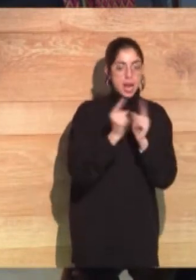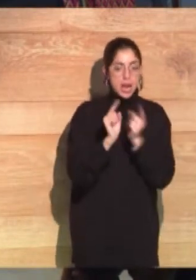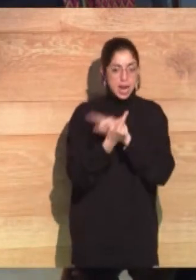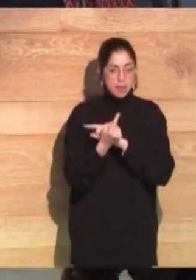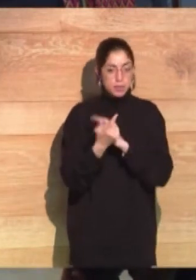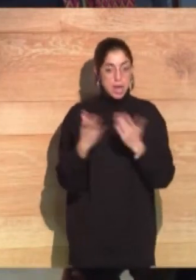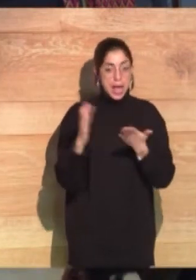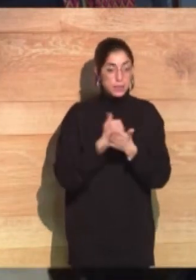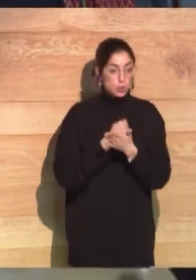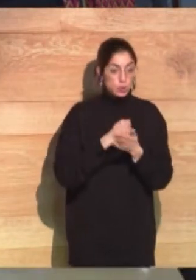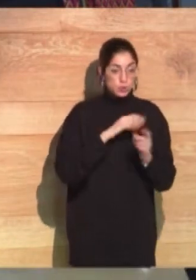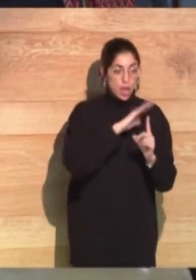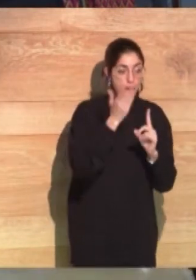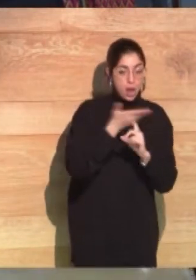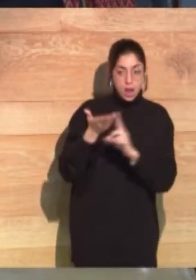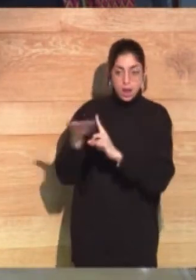todos,